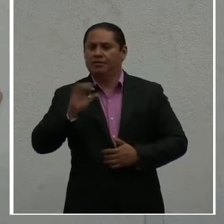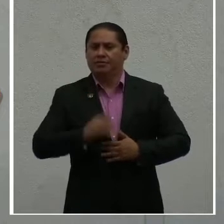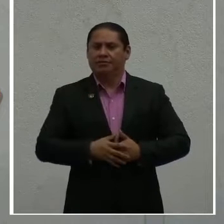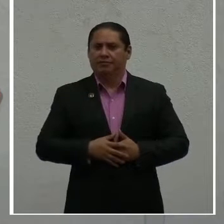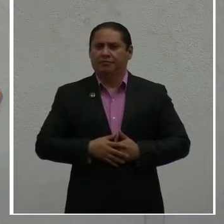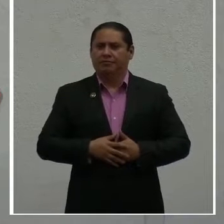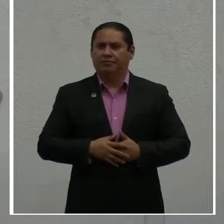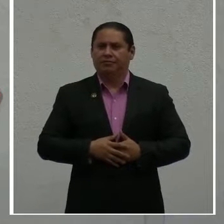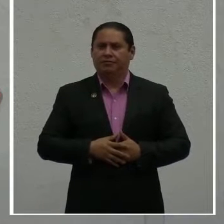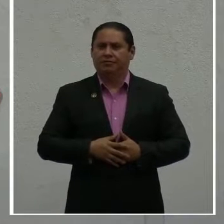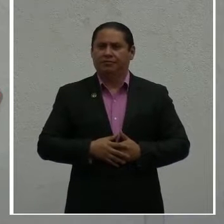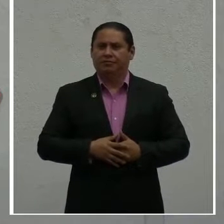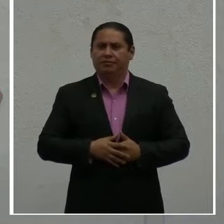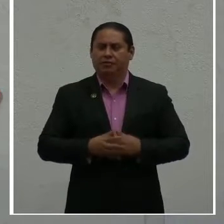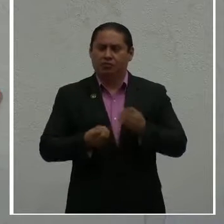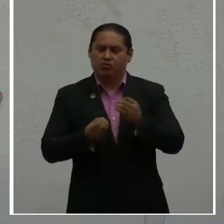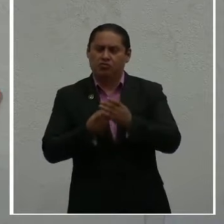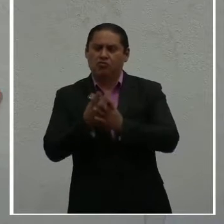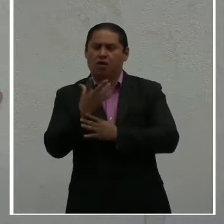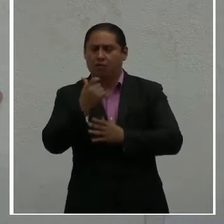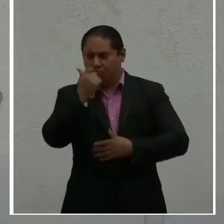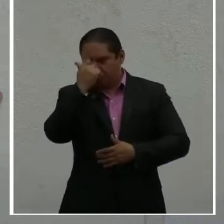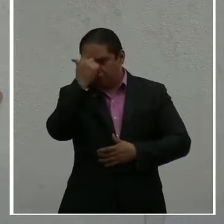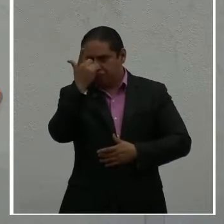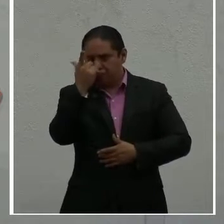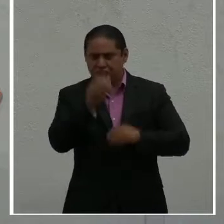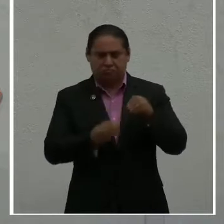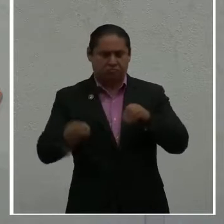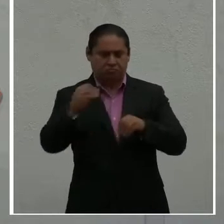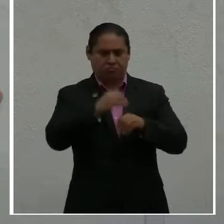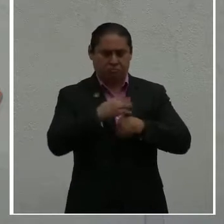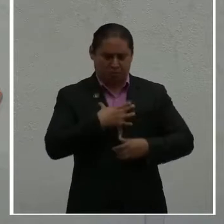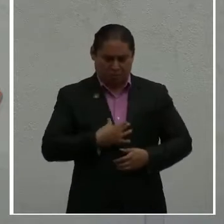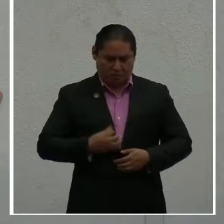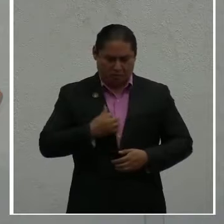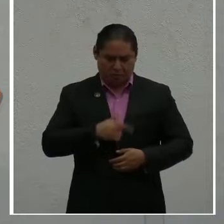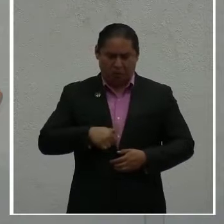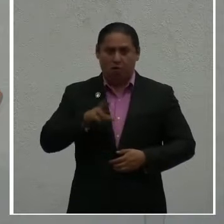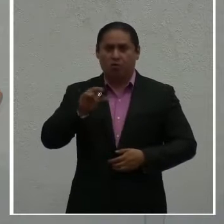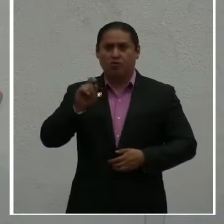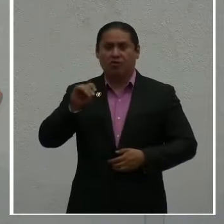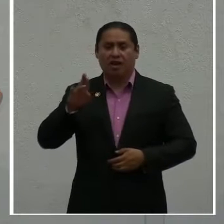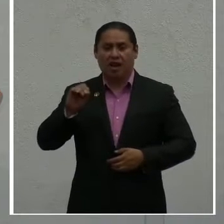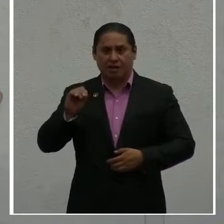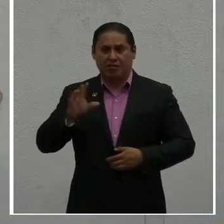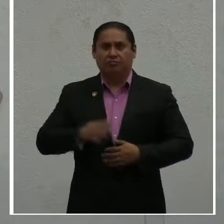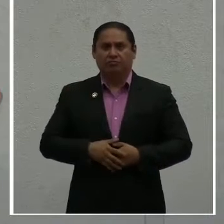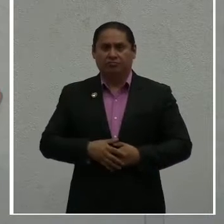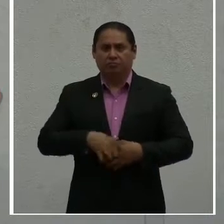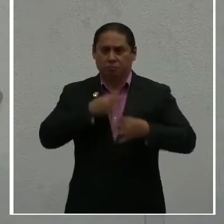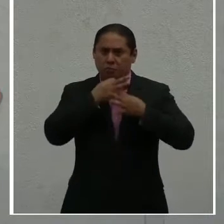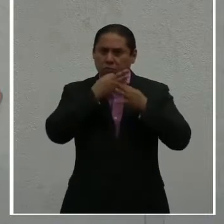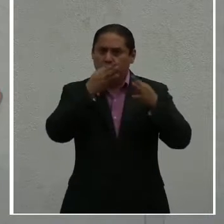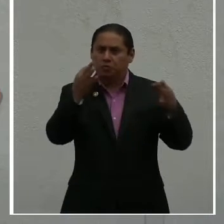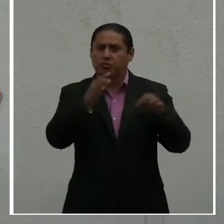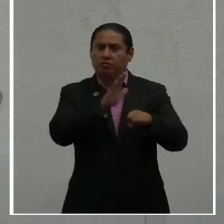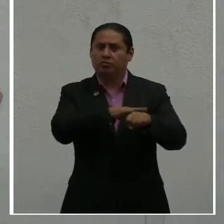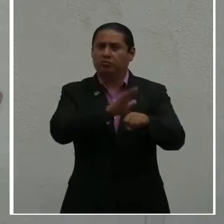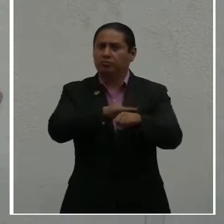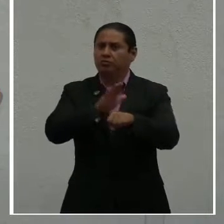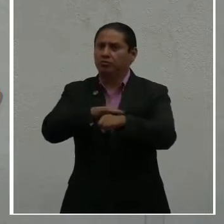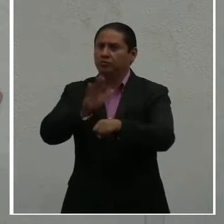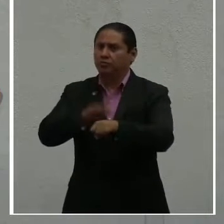se instituyó la creación de la dicha condecoración, publicamos en tiempo y forma la convocatoria